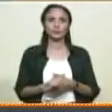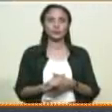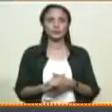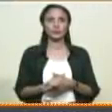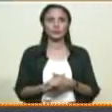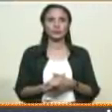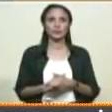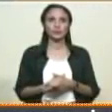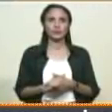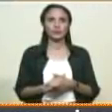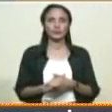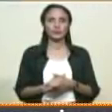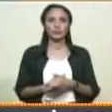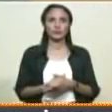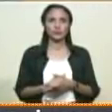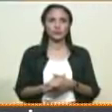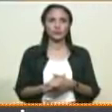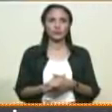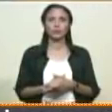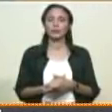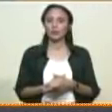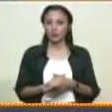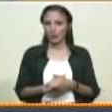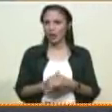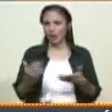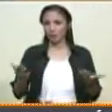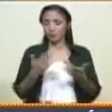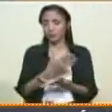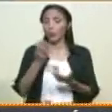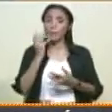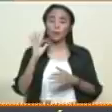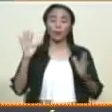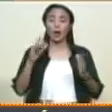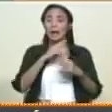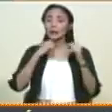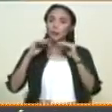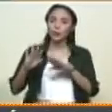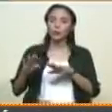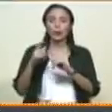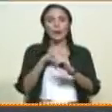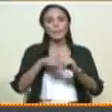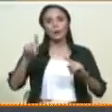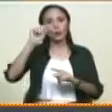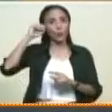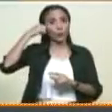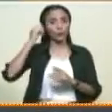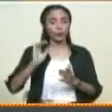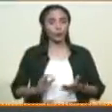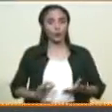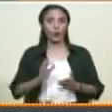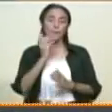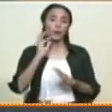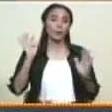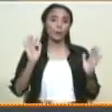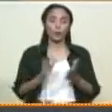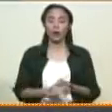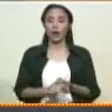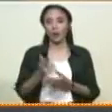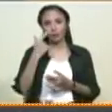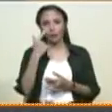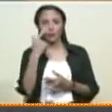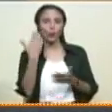¿no? Físicamente, porque lo tenemos vivo todos los días. El que quiera saber dónde está Chávez, vaya para la calle.